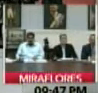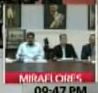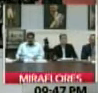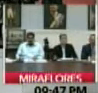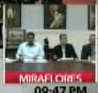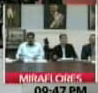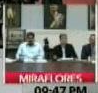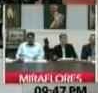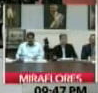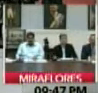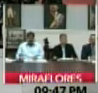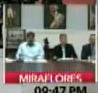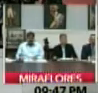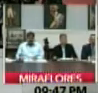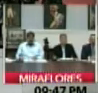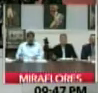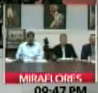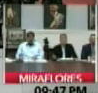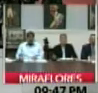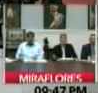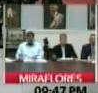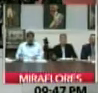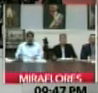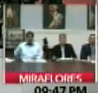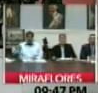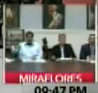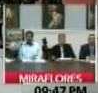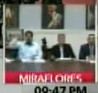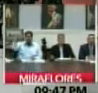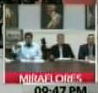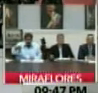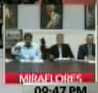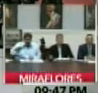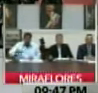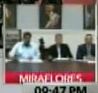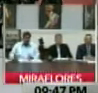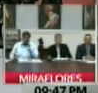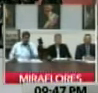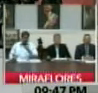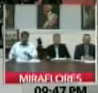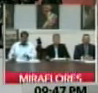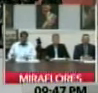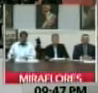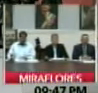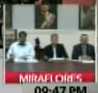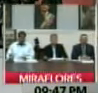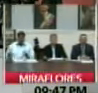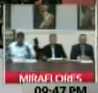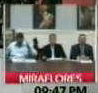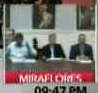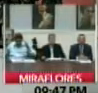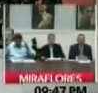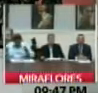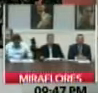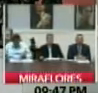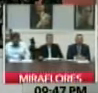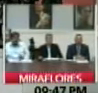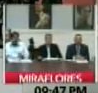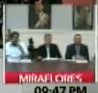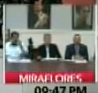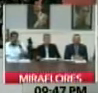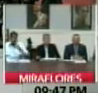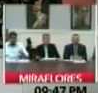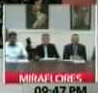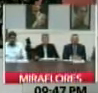sorprendimos. Bueno, se cree que nos sorprendieron. Vamos a ver, vamos a dar un paseo nosotros, después seguimos comentando de esta ley de